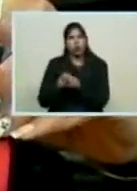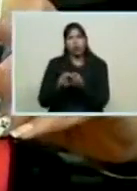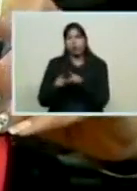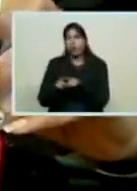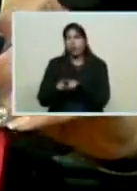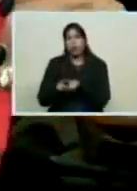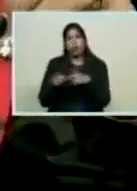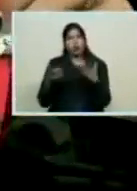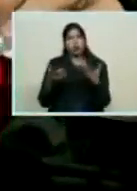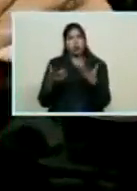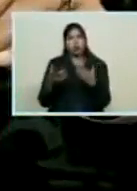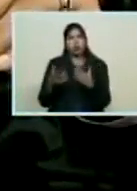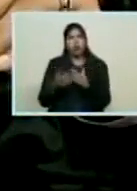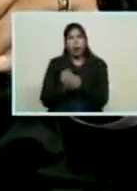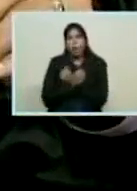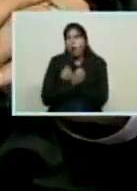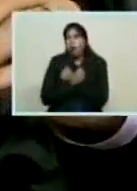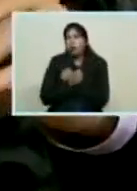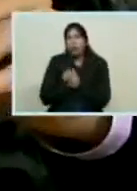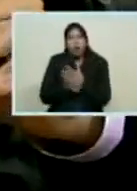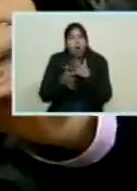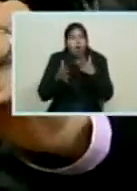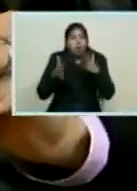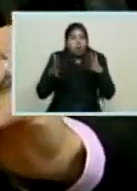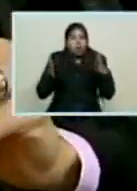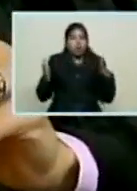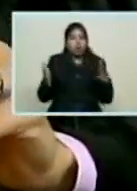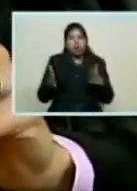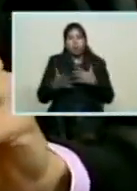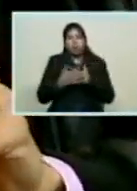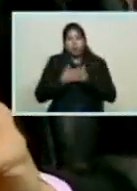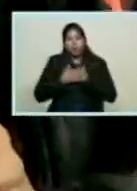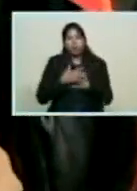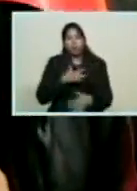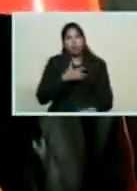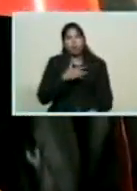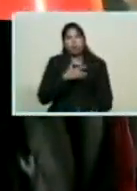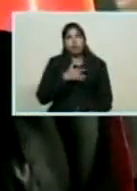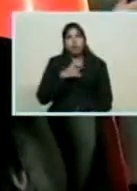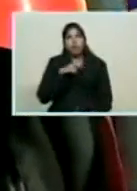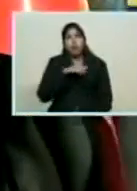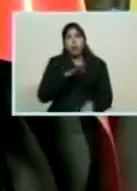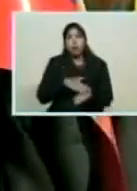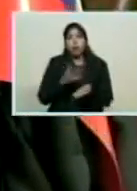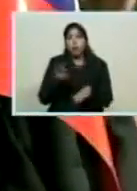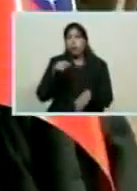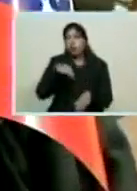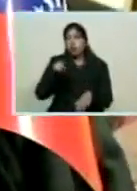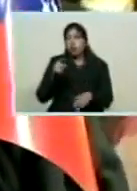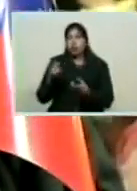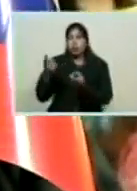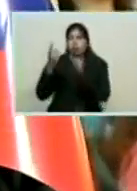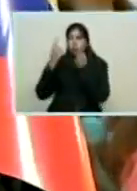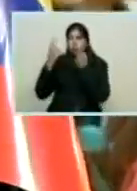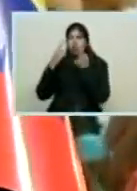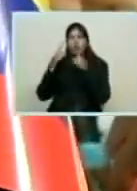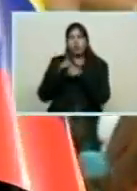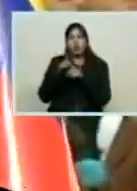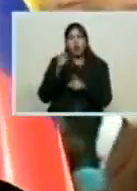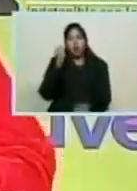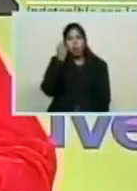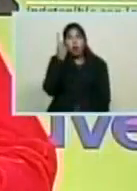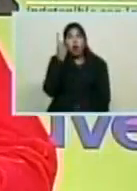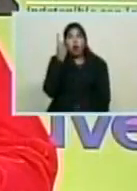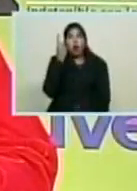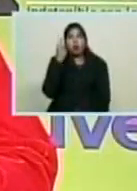maestras es el amor más grande que se tiene en la sociedad, porque ustedes son los que siembran todos los días la luz del